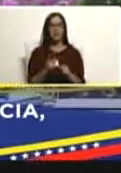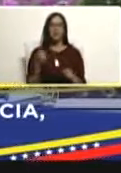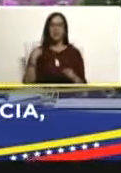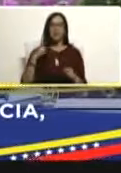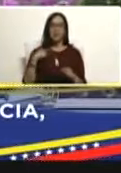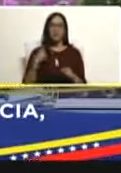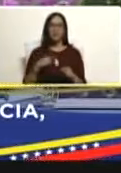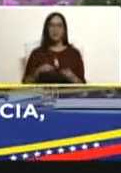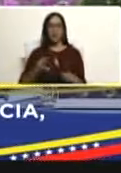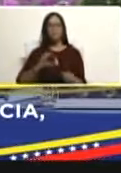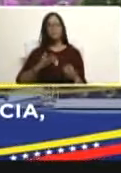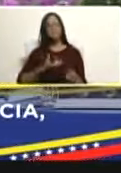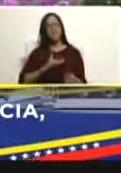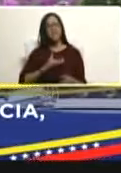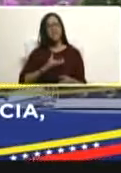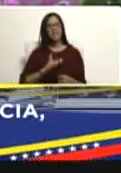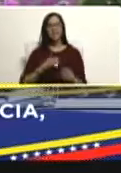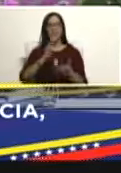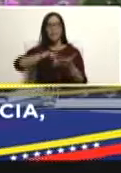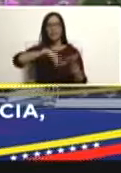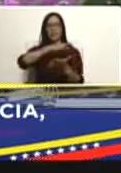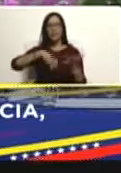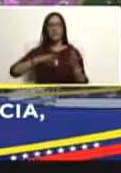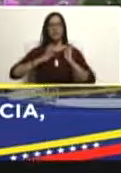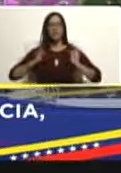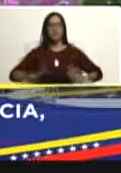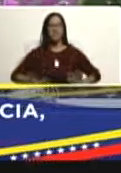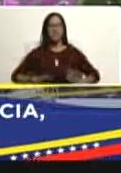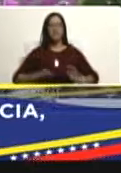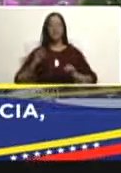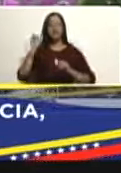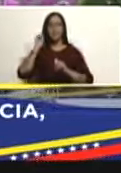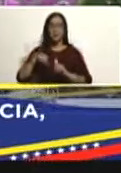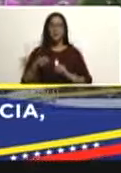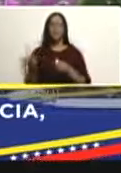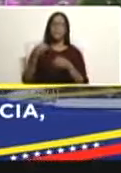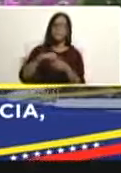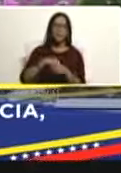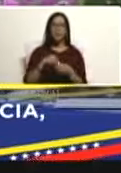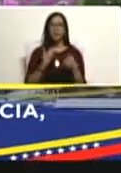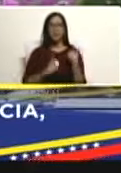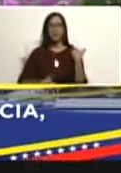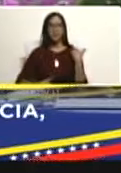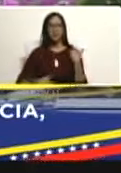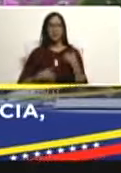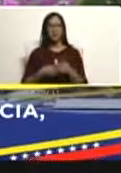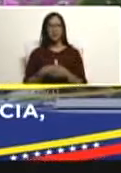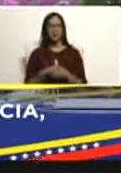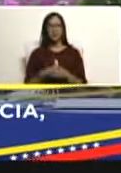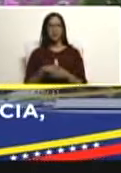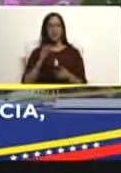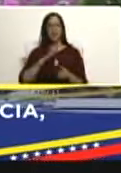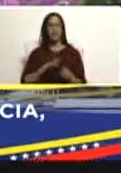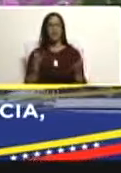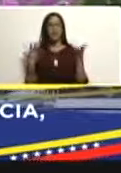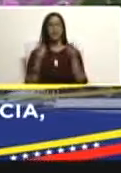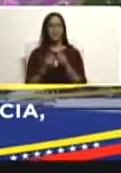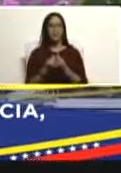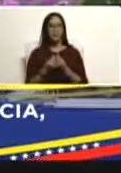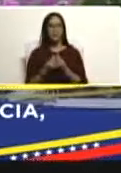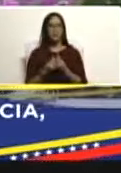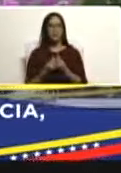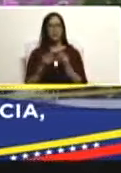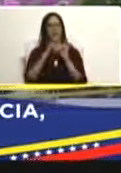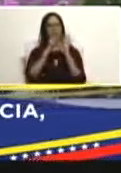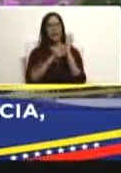de matemática, en medallas de física, de química y de astronomía, pero que además, presidente, está acompañando la